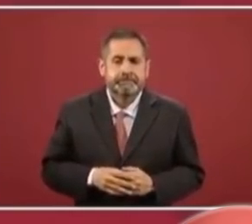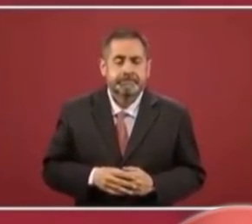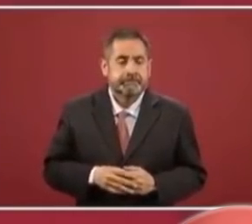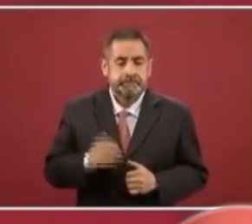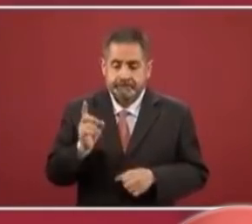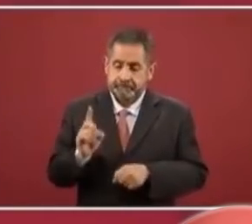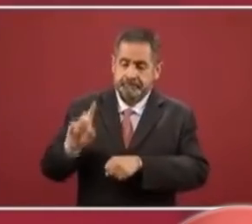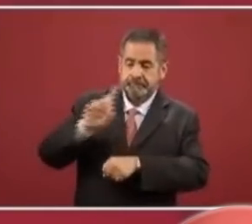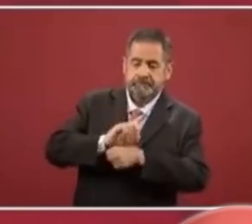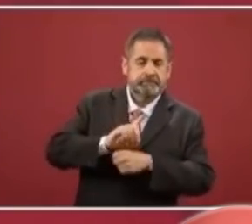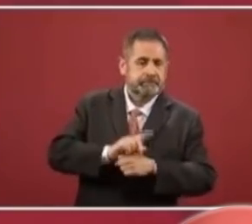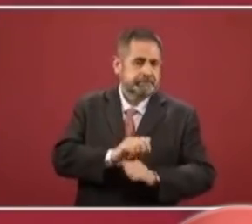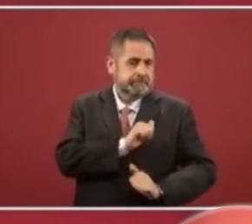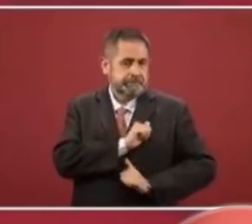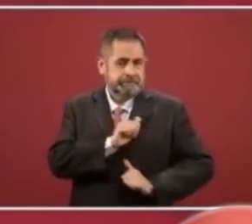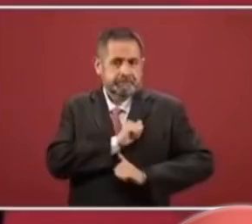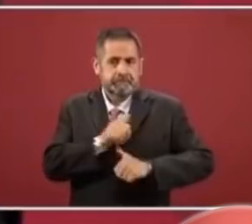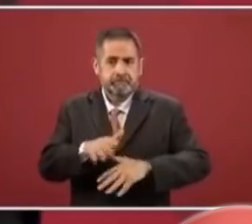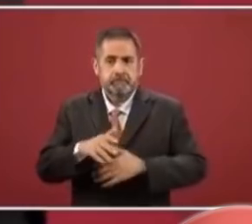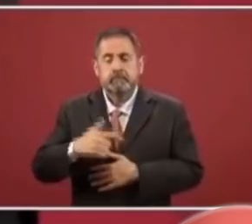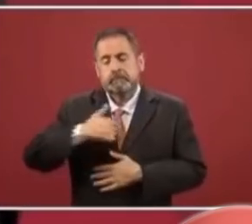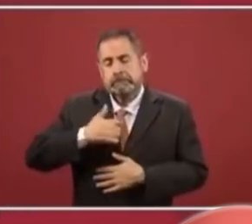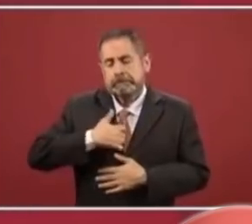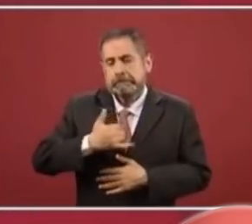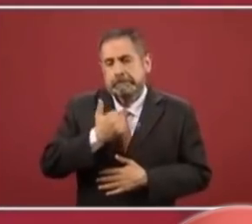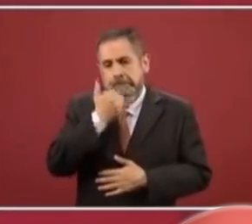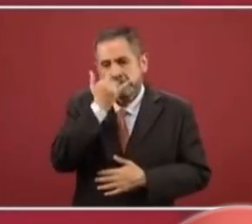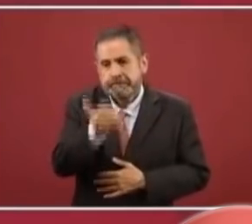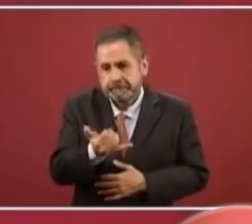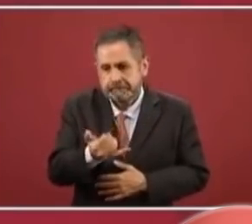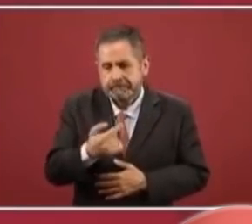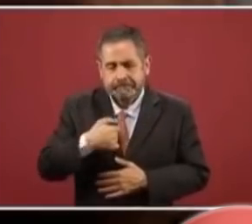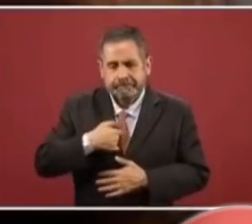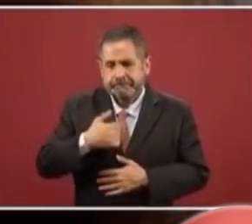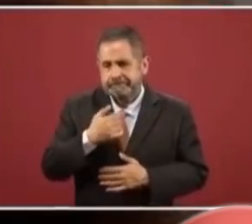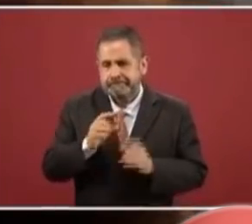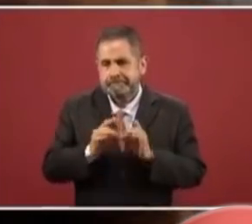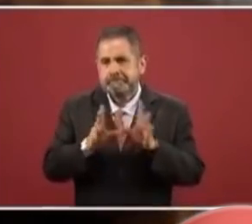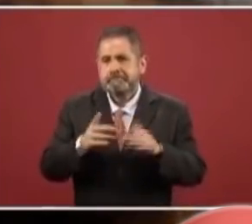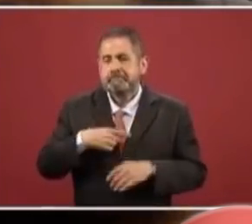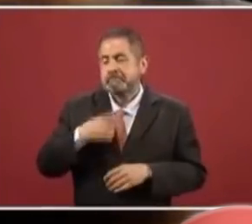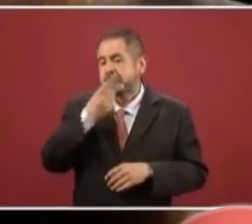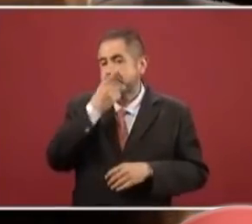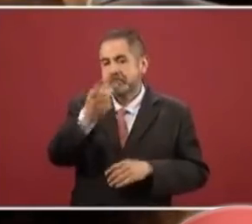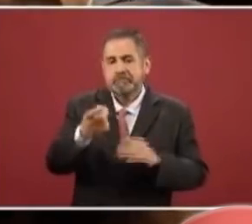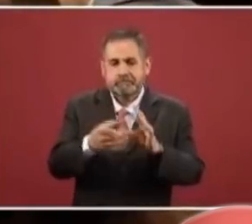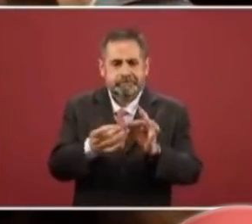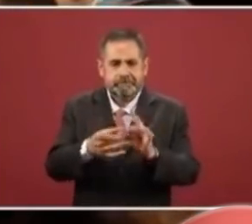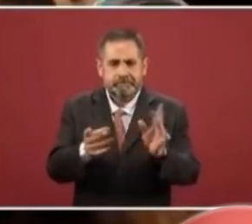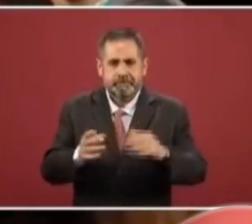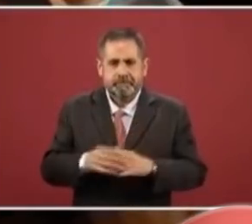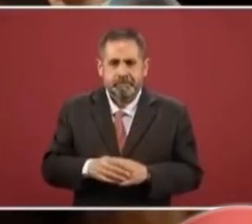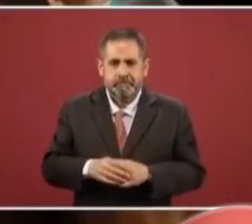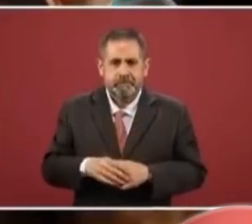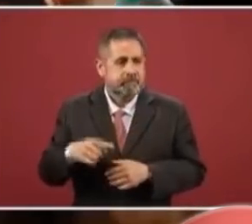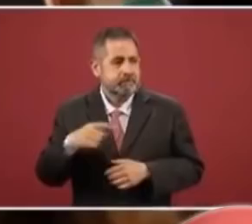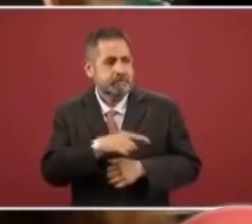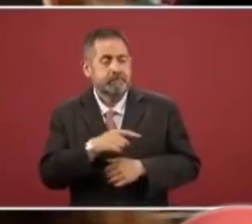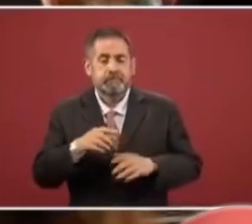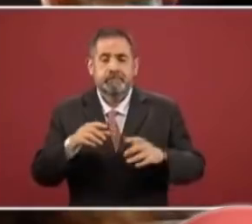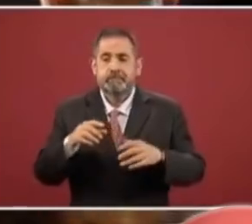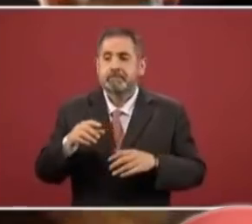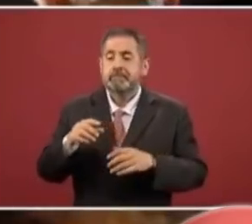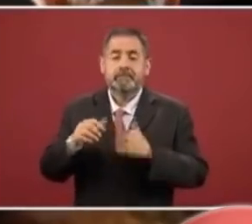el día del Ejército me equivoqué y dije que en los viveros del